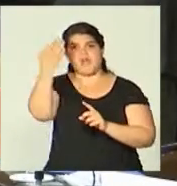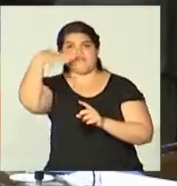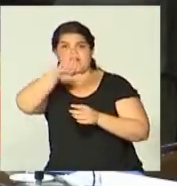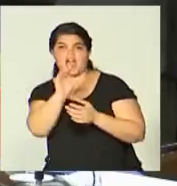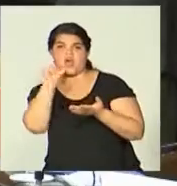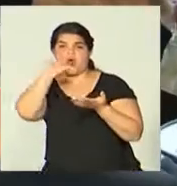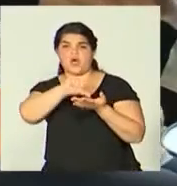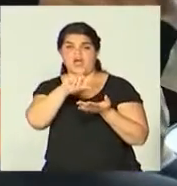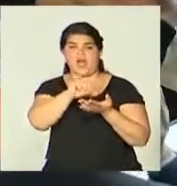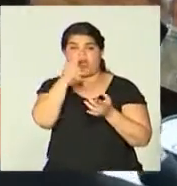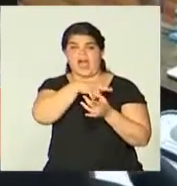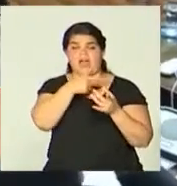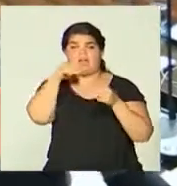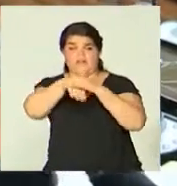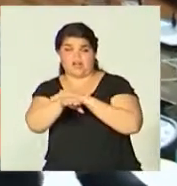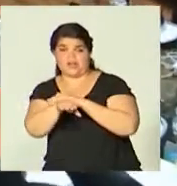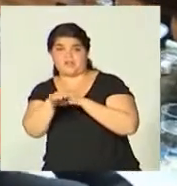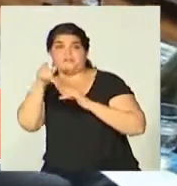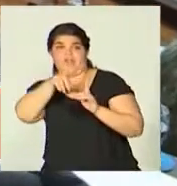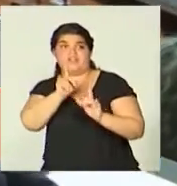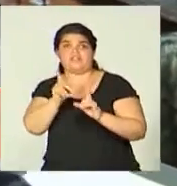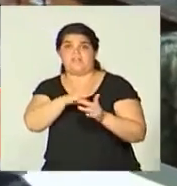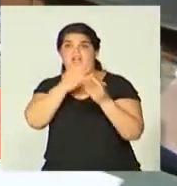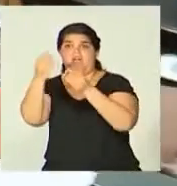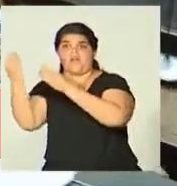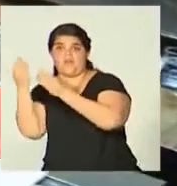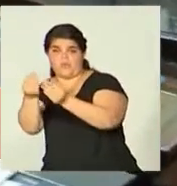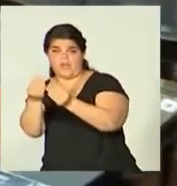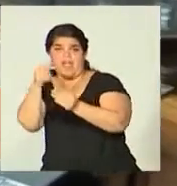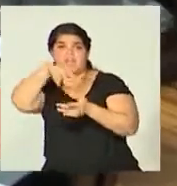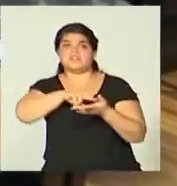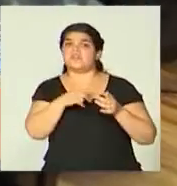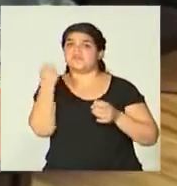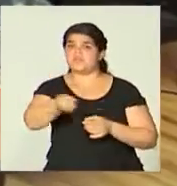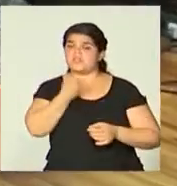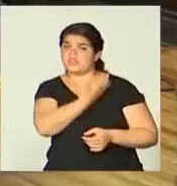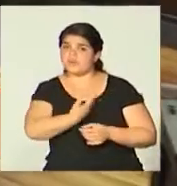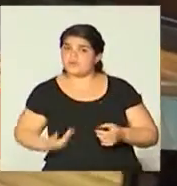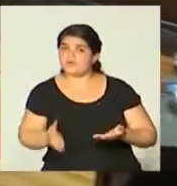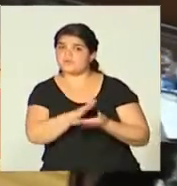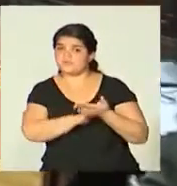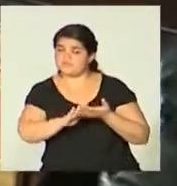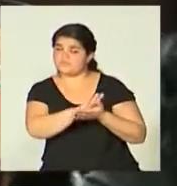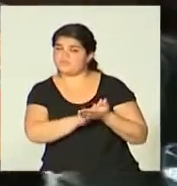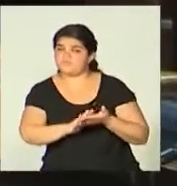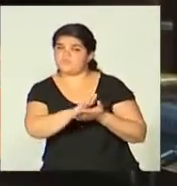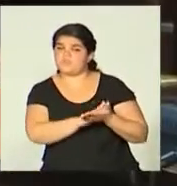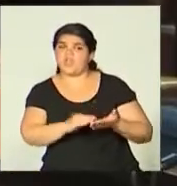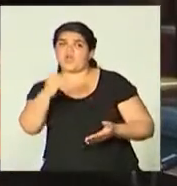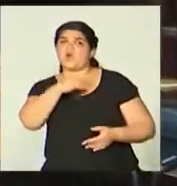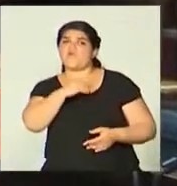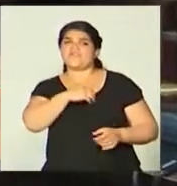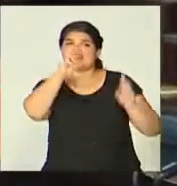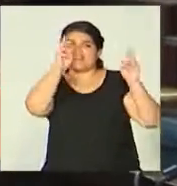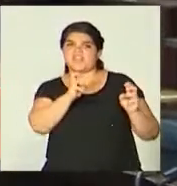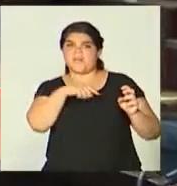Y ese es un problema urgente que el gobierno tiene que solucionar, y donde la confianza es un elemento central, porque si